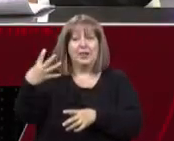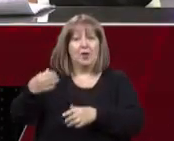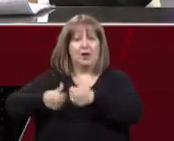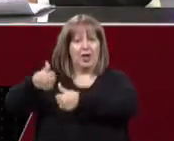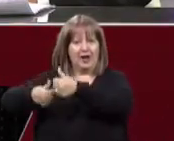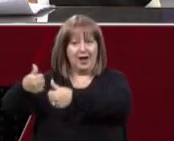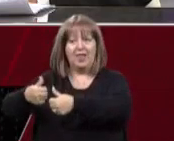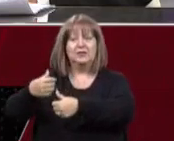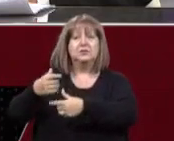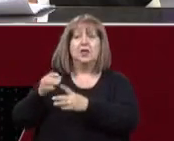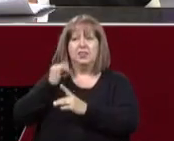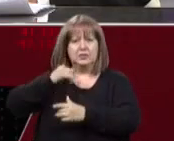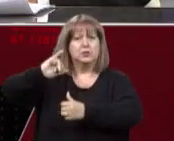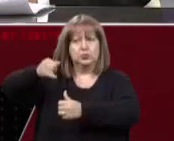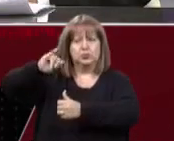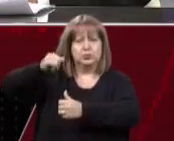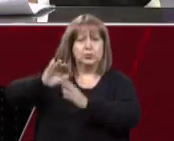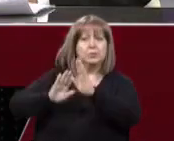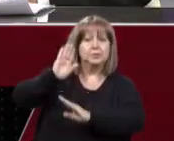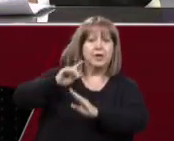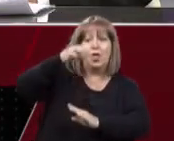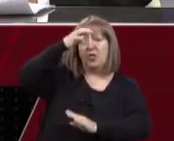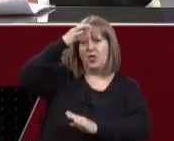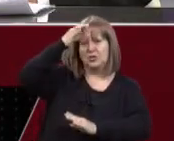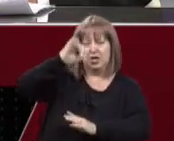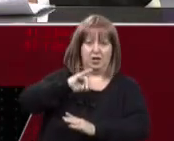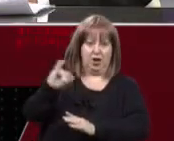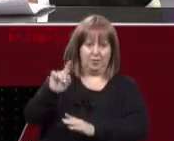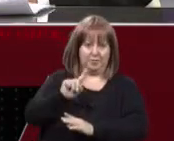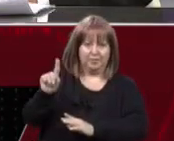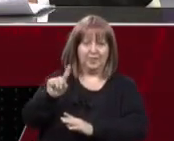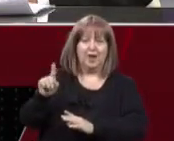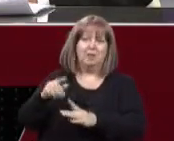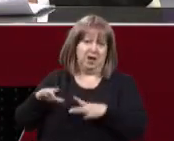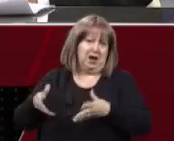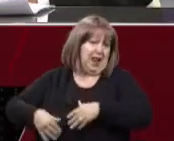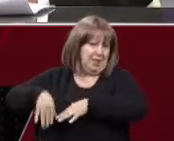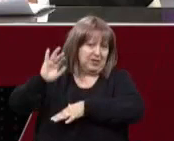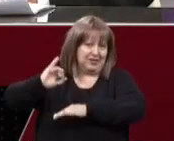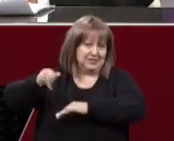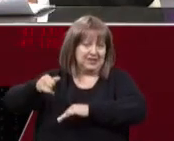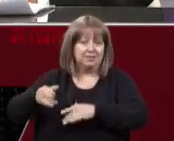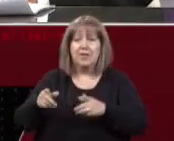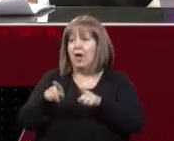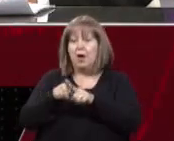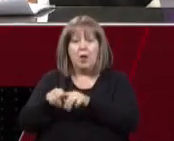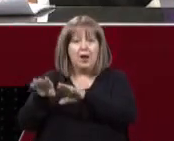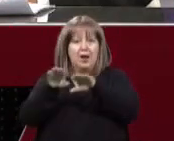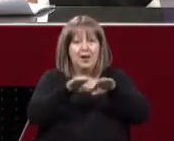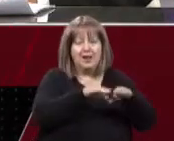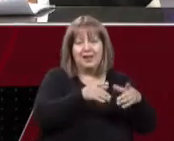contra 12, aceptaron esta propuesta, esta oferta, que implica en términos generales lo mismo que se les había ofrecido a los otros,